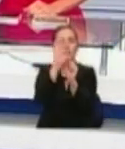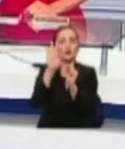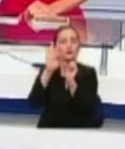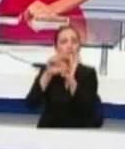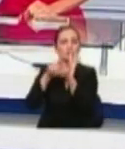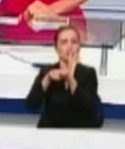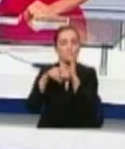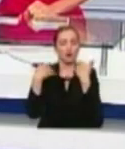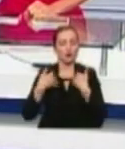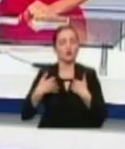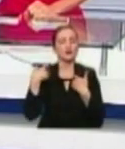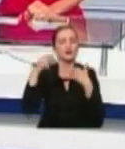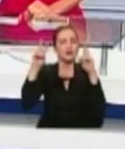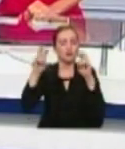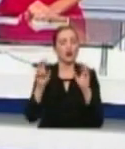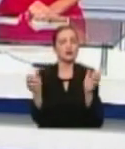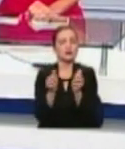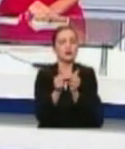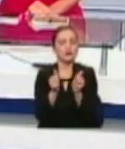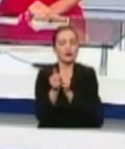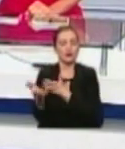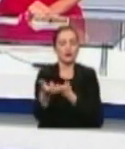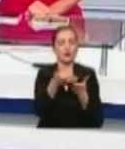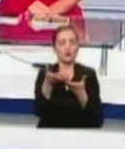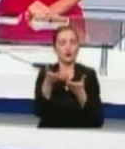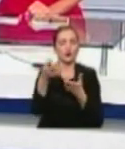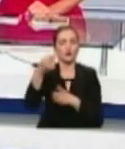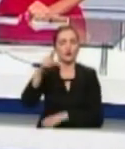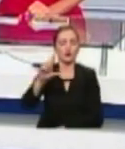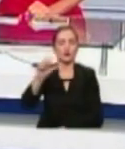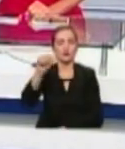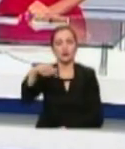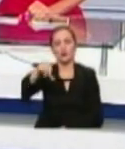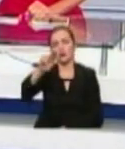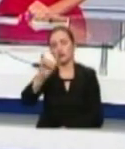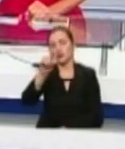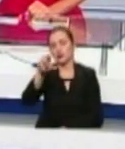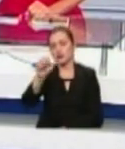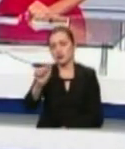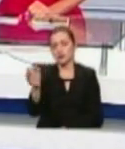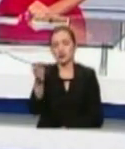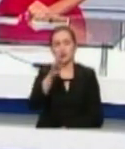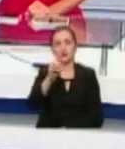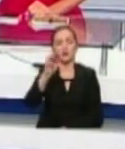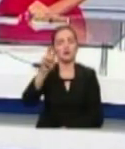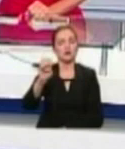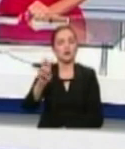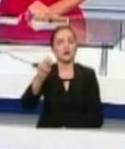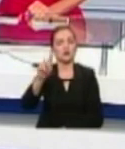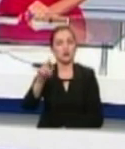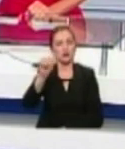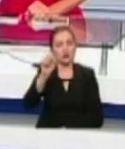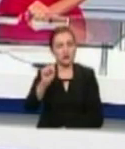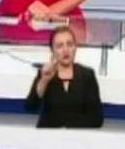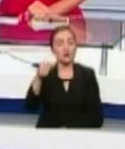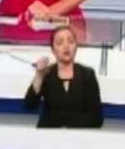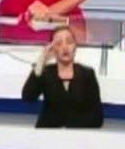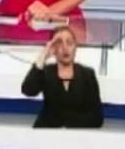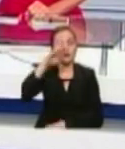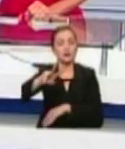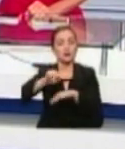7:49, los cuerpos de bomberos de Gualaquiza, Santiago de Méndez y elementos del Grupo de Operaciones Especiales de la Policía Nacional rescataron el cuerpo de un